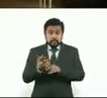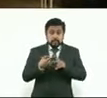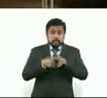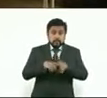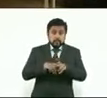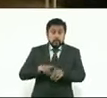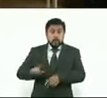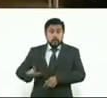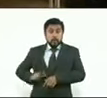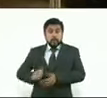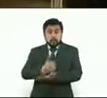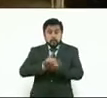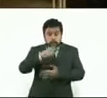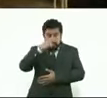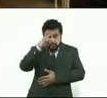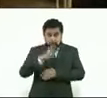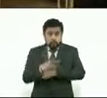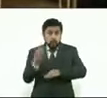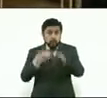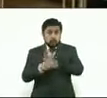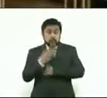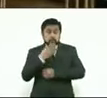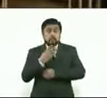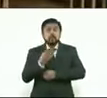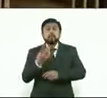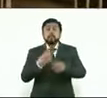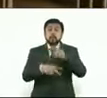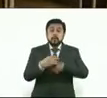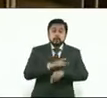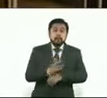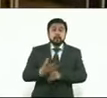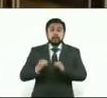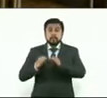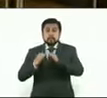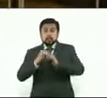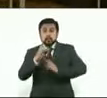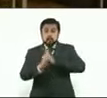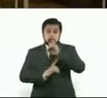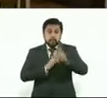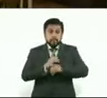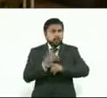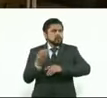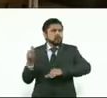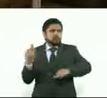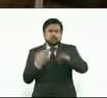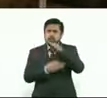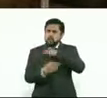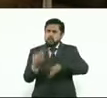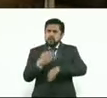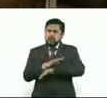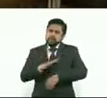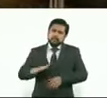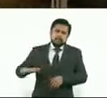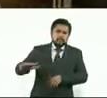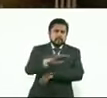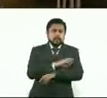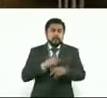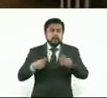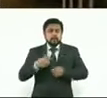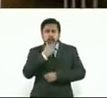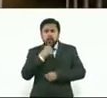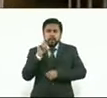de México, del Instituto del Deporte. Les damos la más cordial bienvenida a todos y a todas los corredores y corredoras